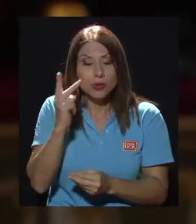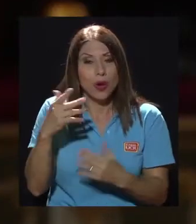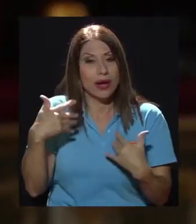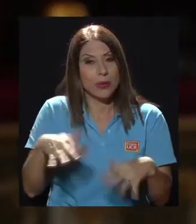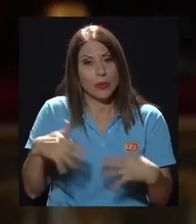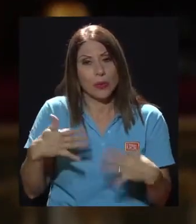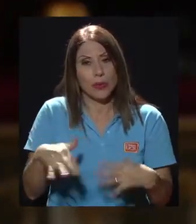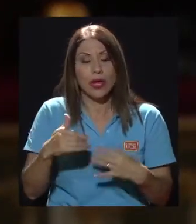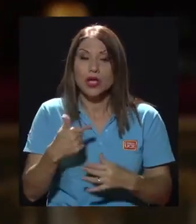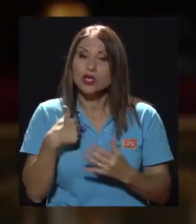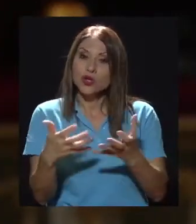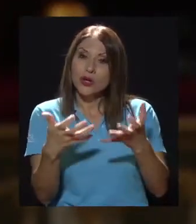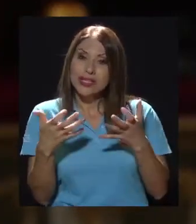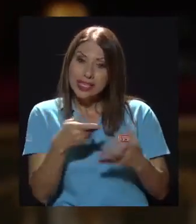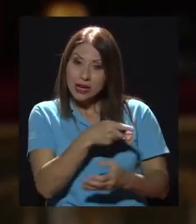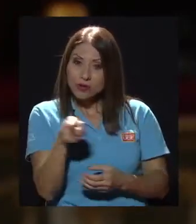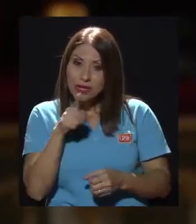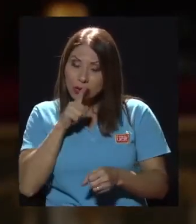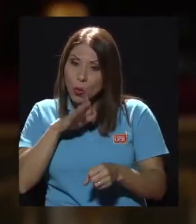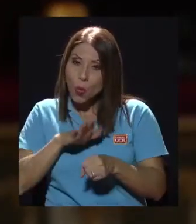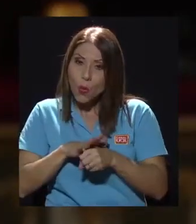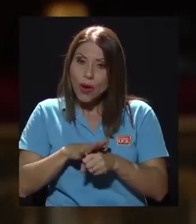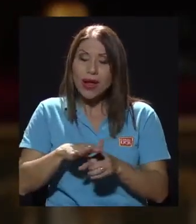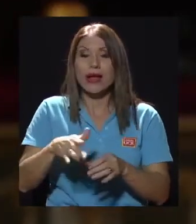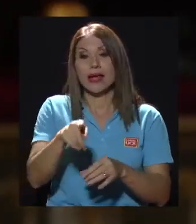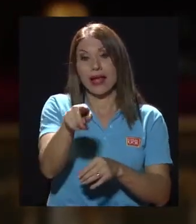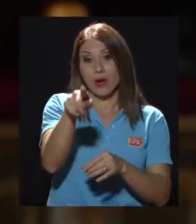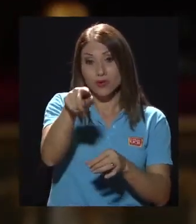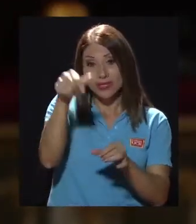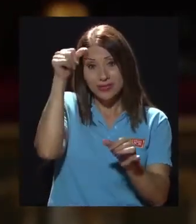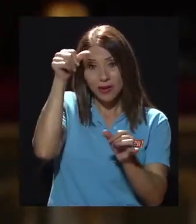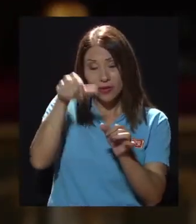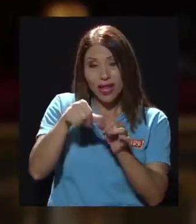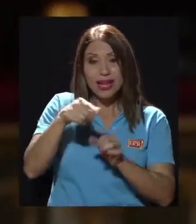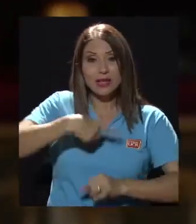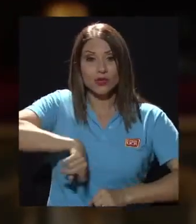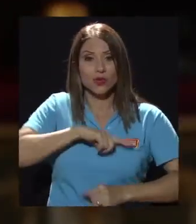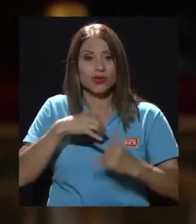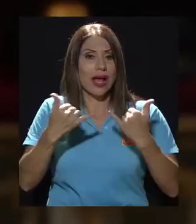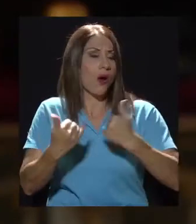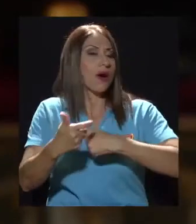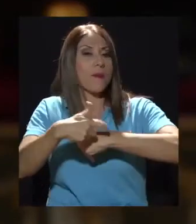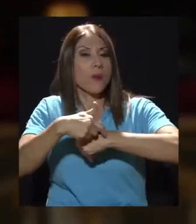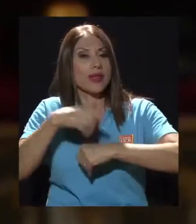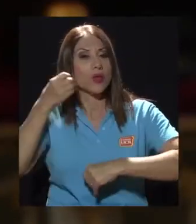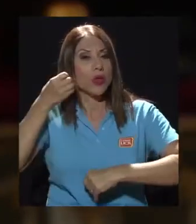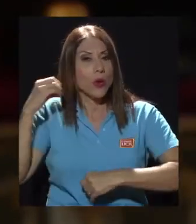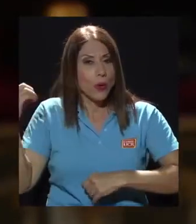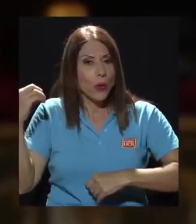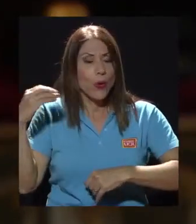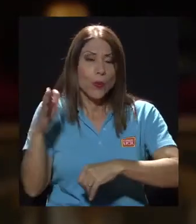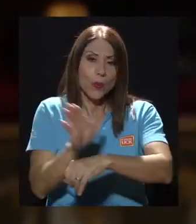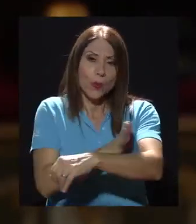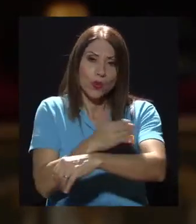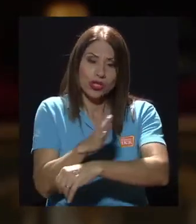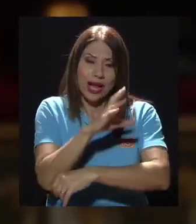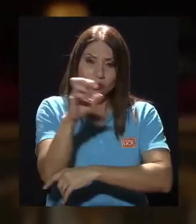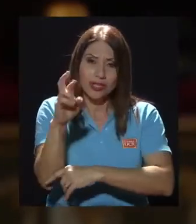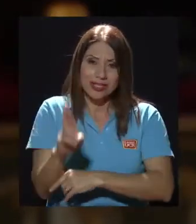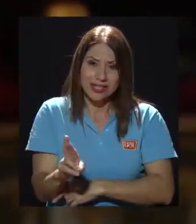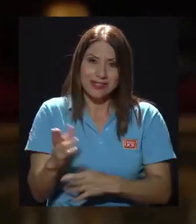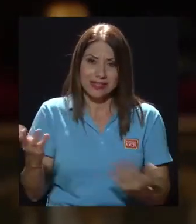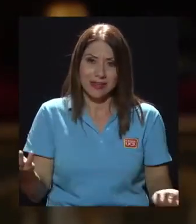contar con ese compromiso, recordarle a nuestra audiencia que estamos viviendo un momento, una etapa de oro de la música costarricense, y